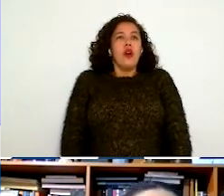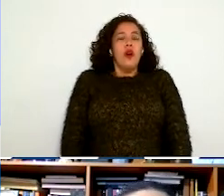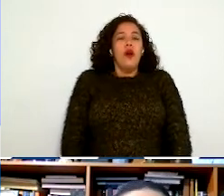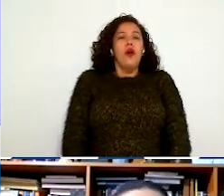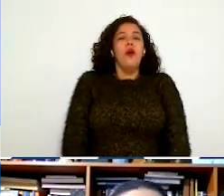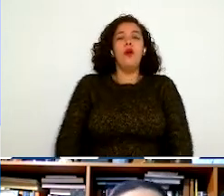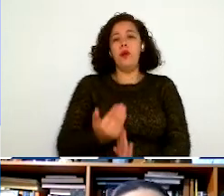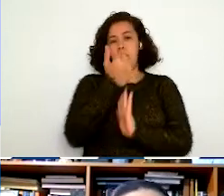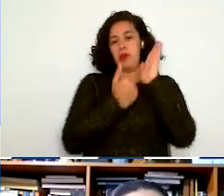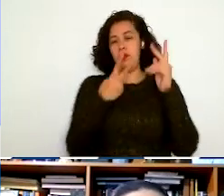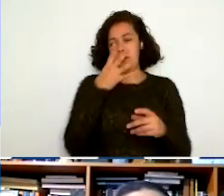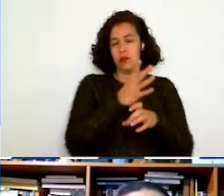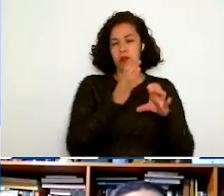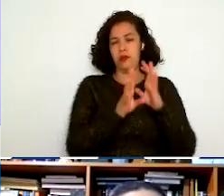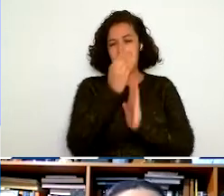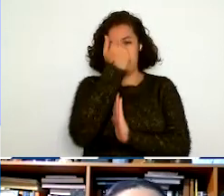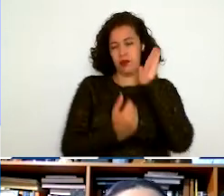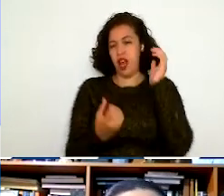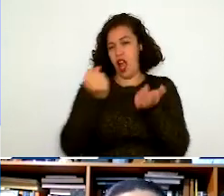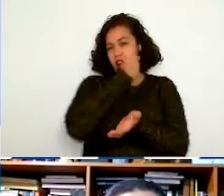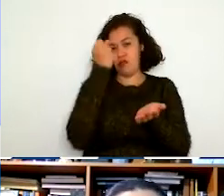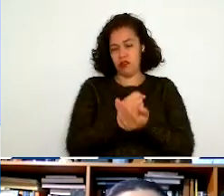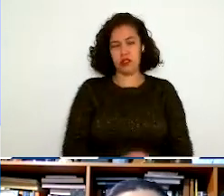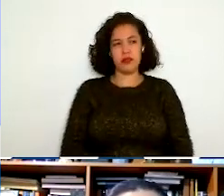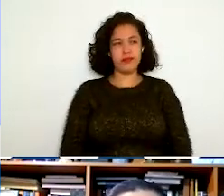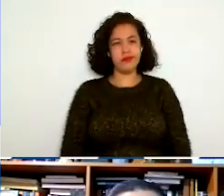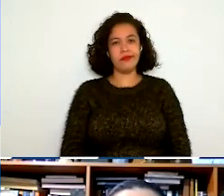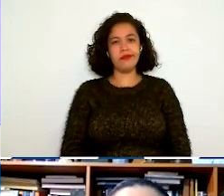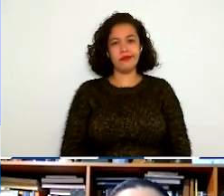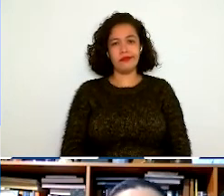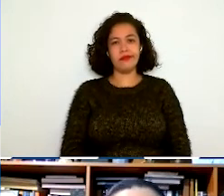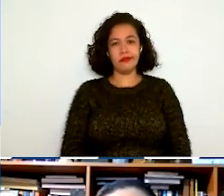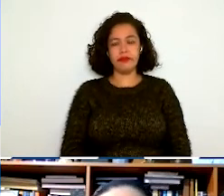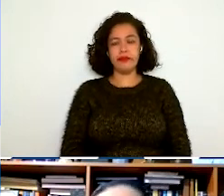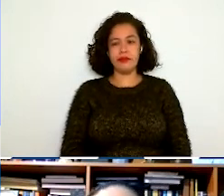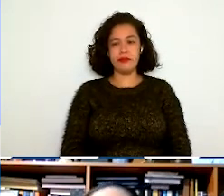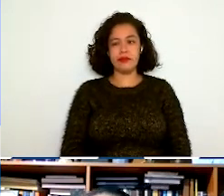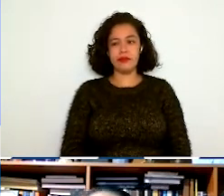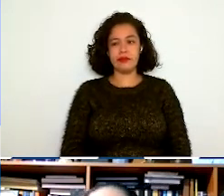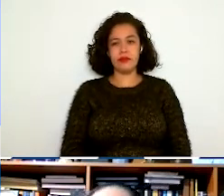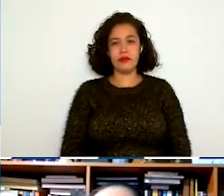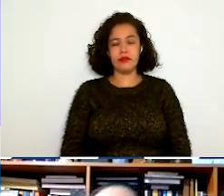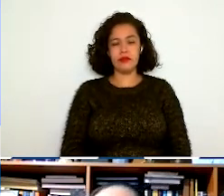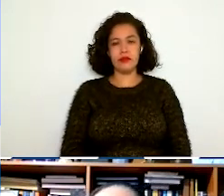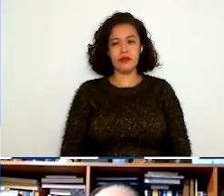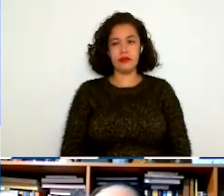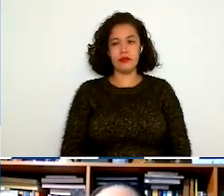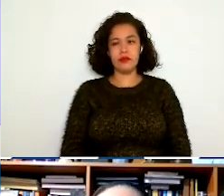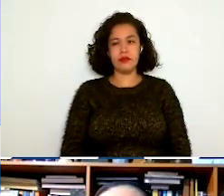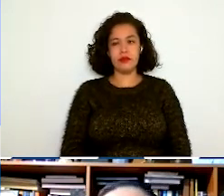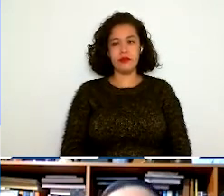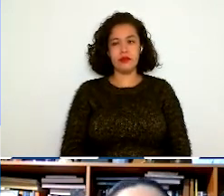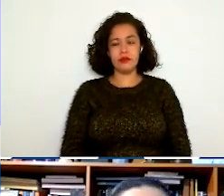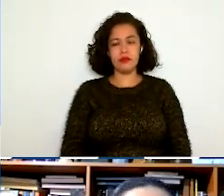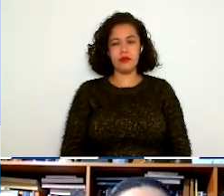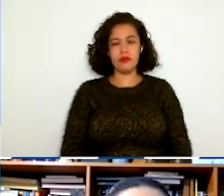dos elementos necesariamente, ¿no? No siempre se habla, no siempre se tiene esta visión y este